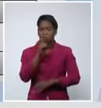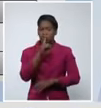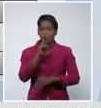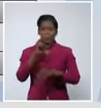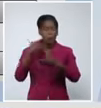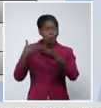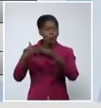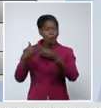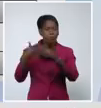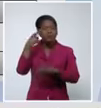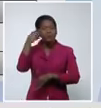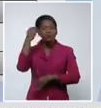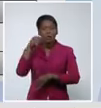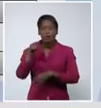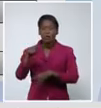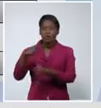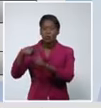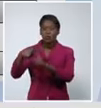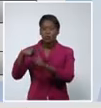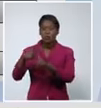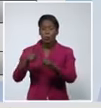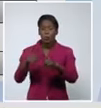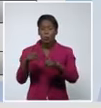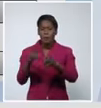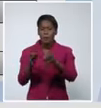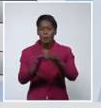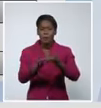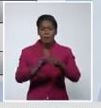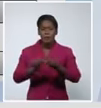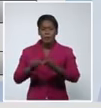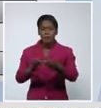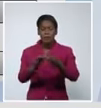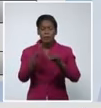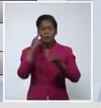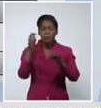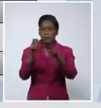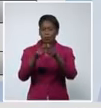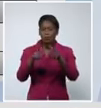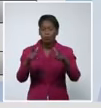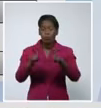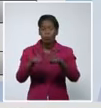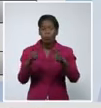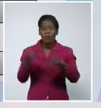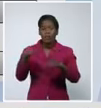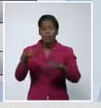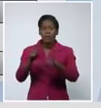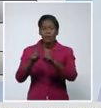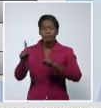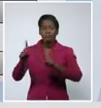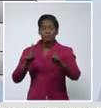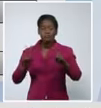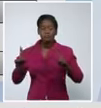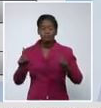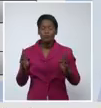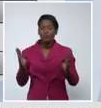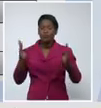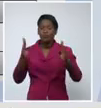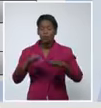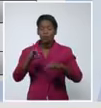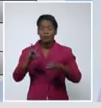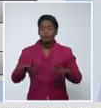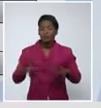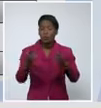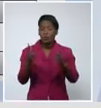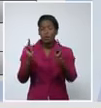con una capacidad de transmisión muy importante, si no se cumple el aislamiento, y que realmente entrañan mucho